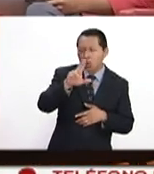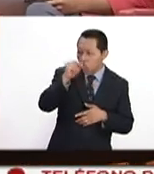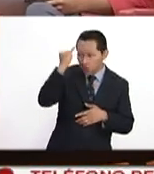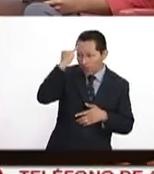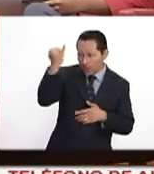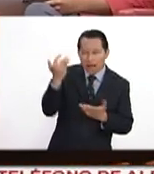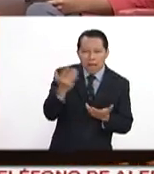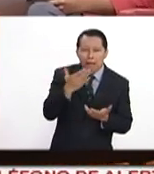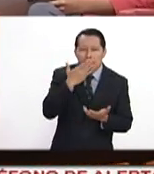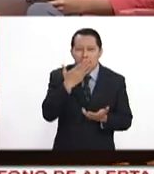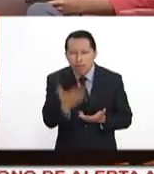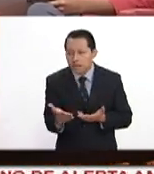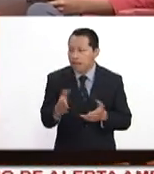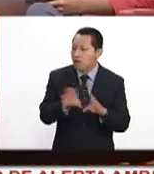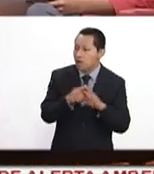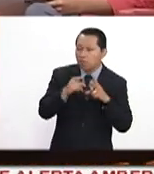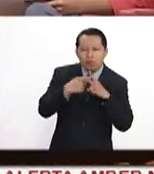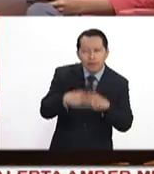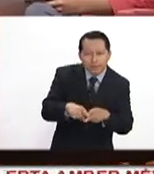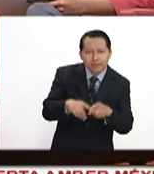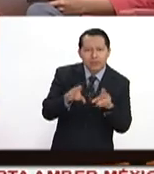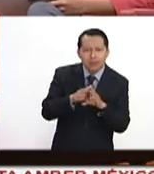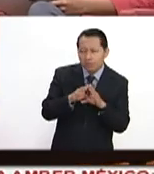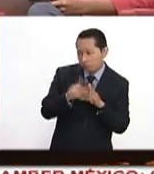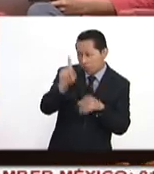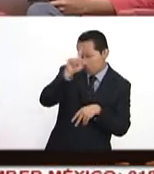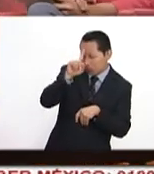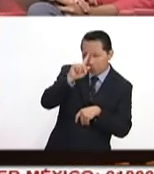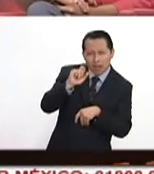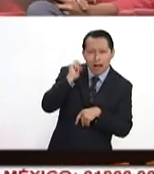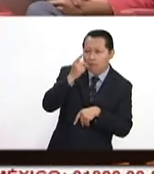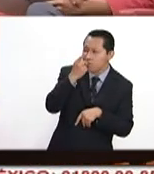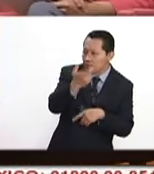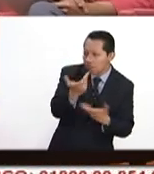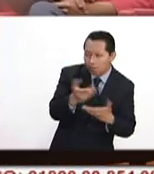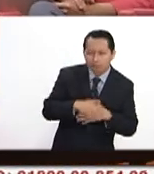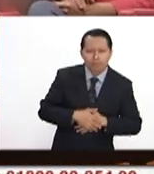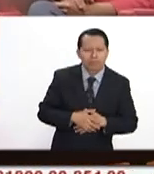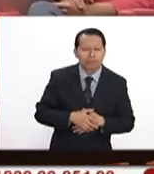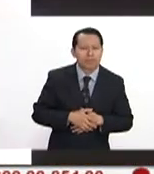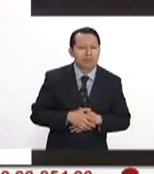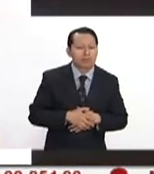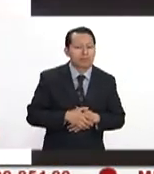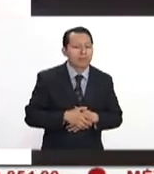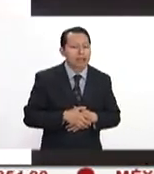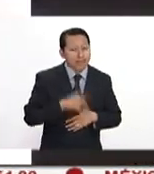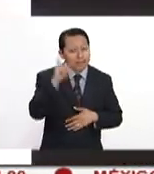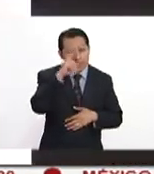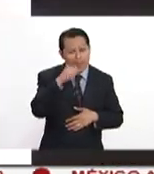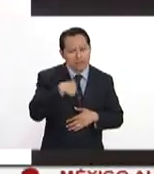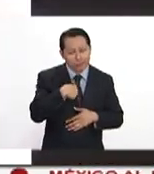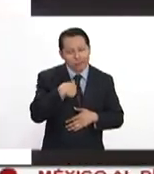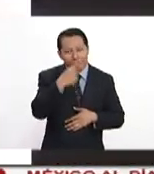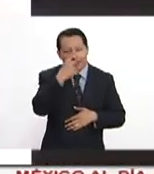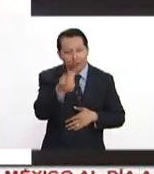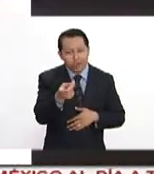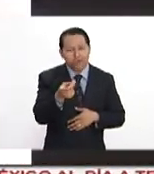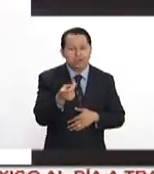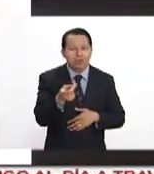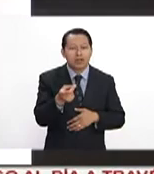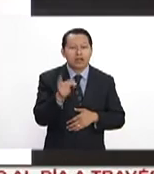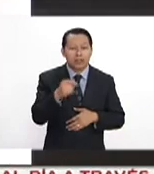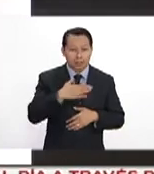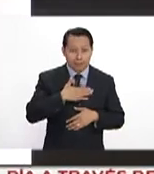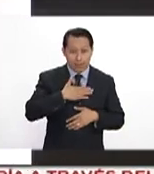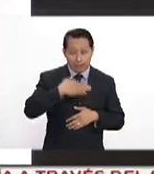por dónde empezar? ¿Cómo les podrías orientar? Es muy complicado, pero yo les diría, en